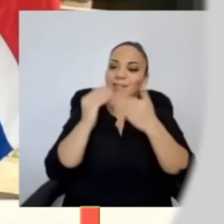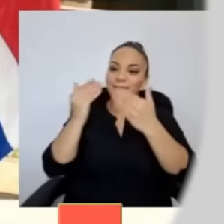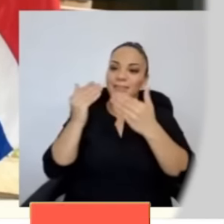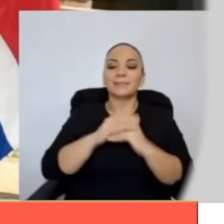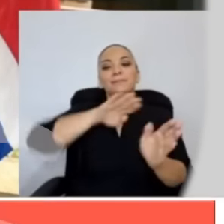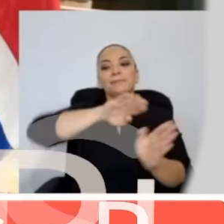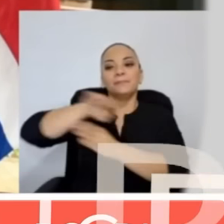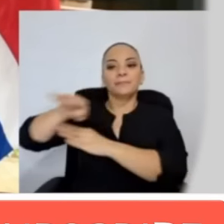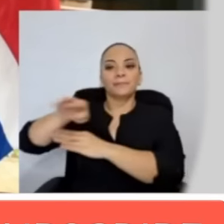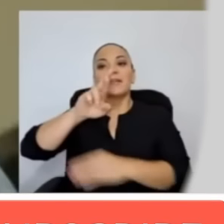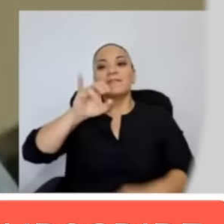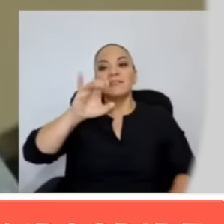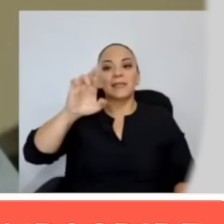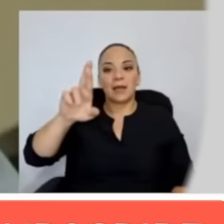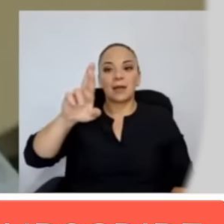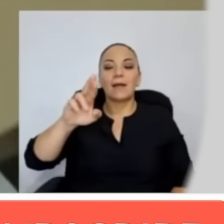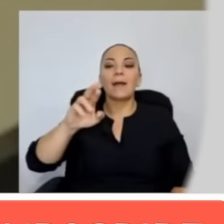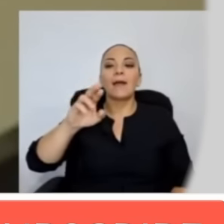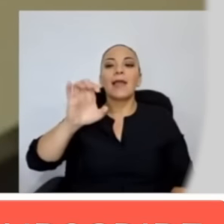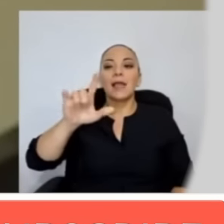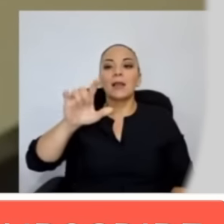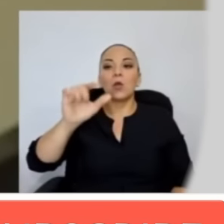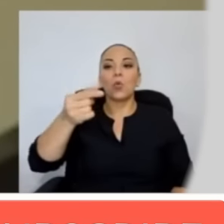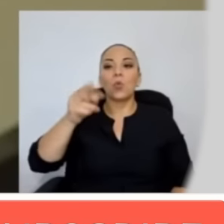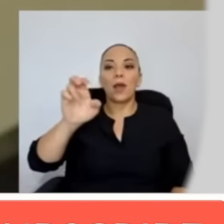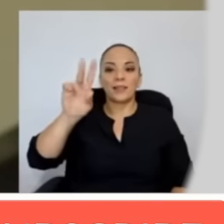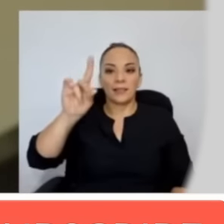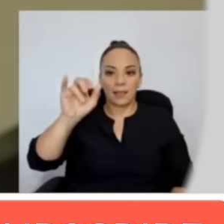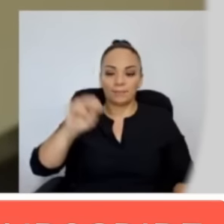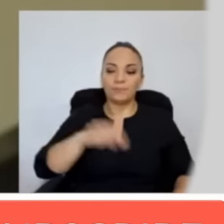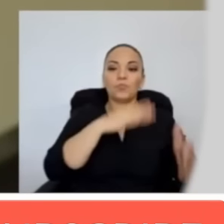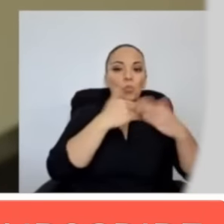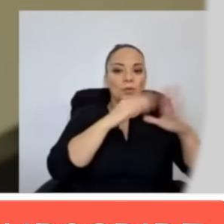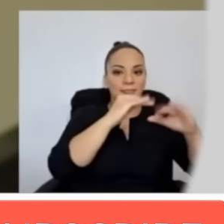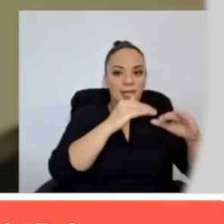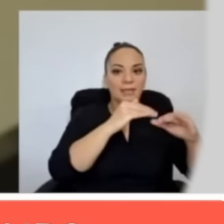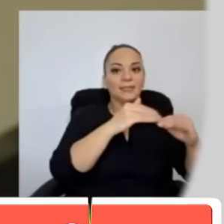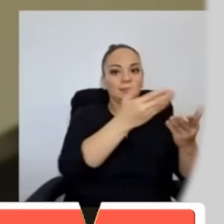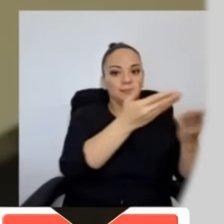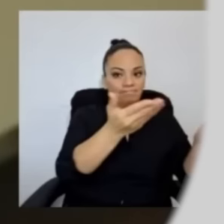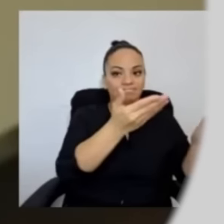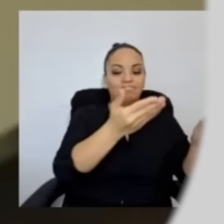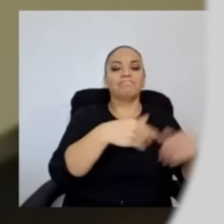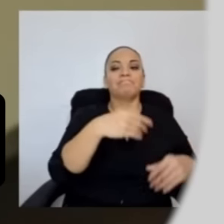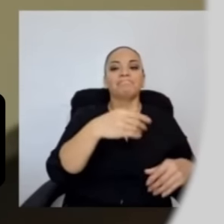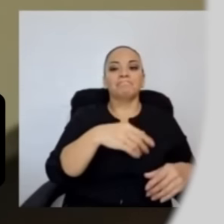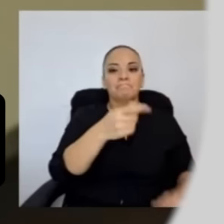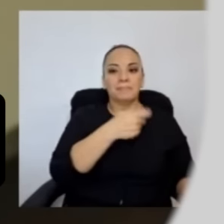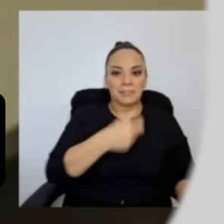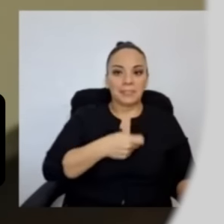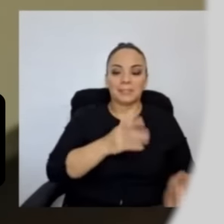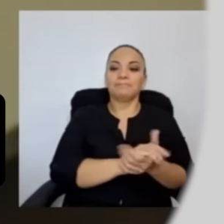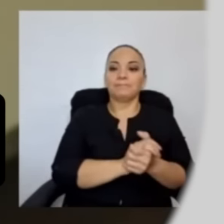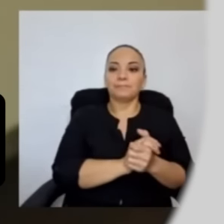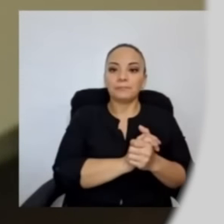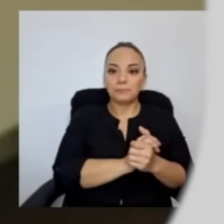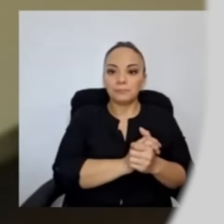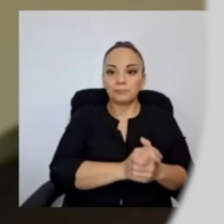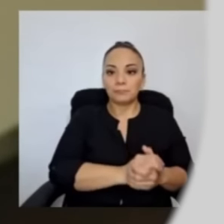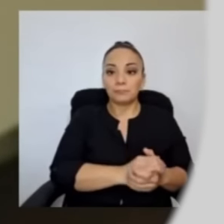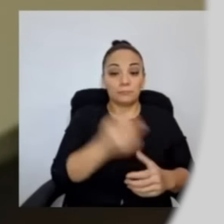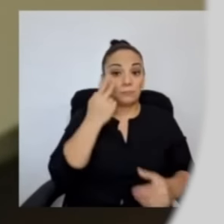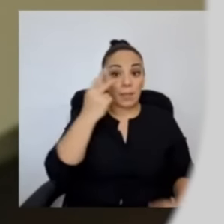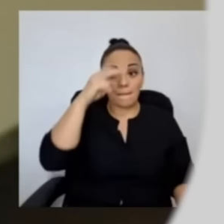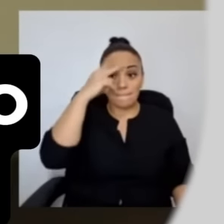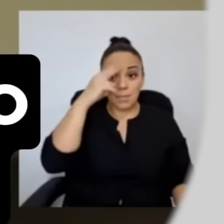Molina, del Guardián. Buenas tardes, señores, señor presidente. México atraviesa un momento